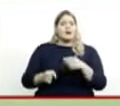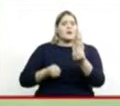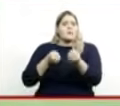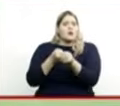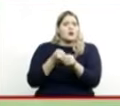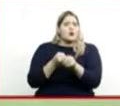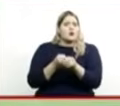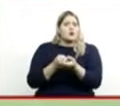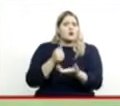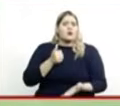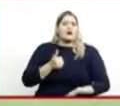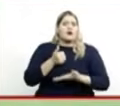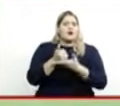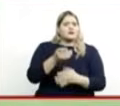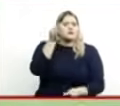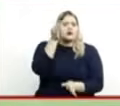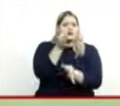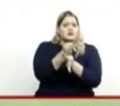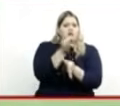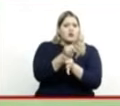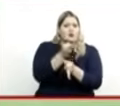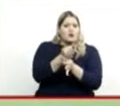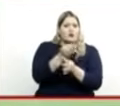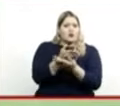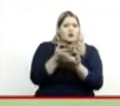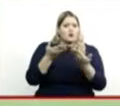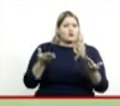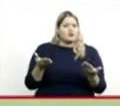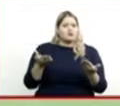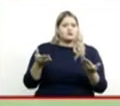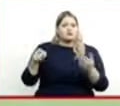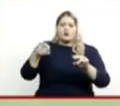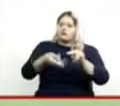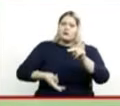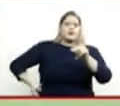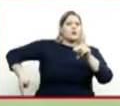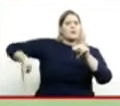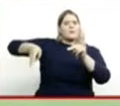urbano, evitamos los aumentos de tarifas.